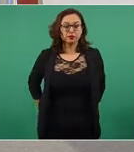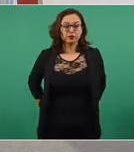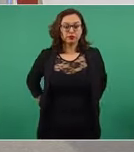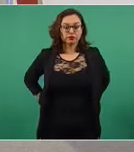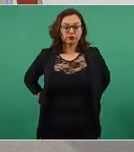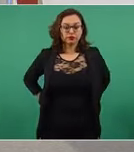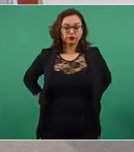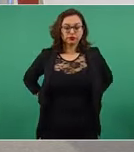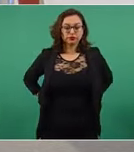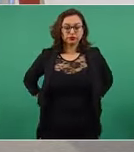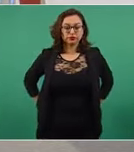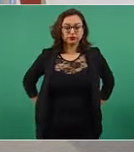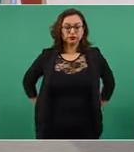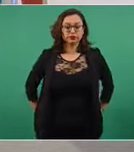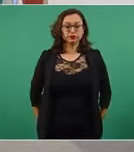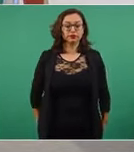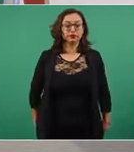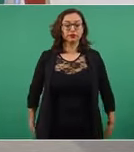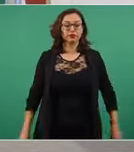Sí.